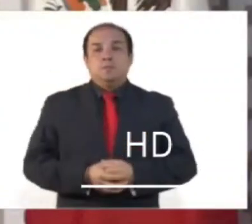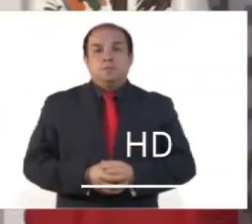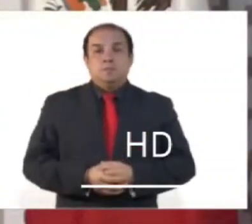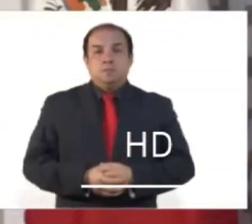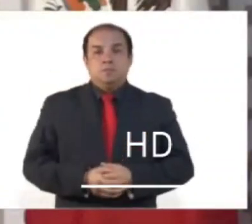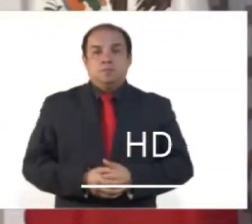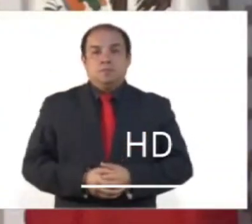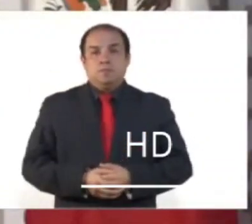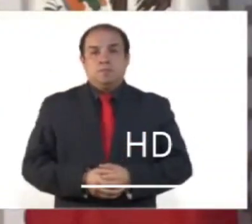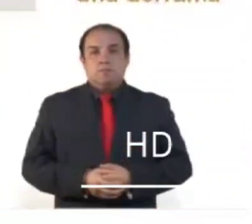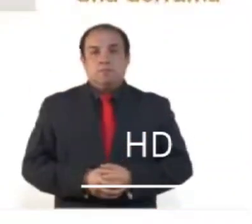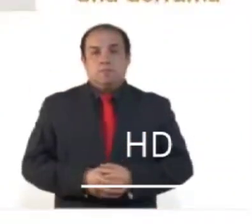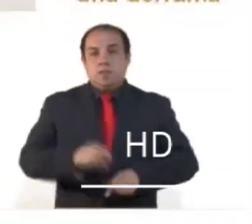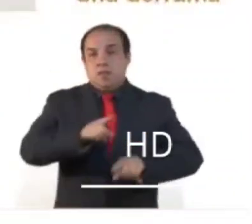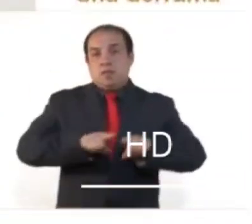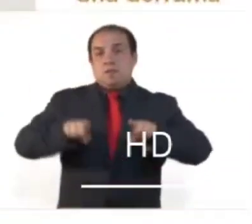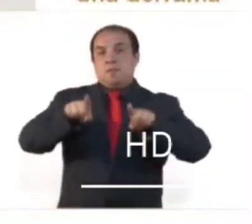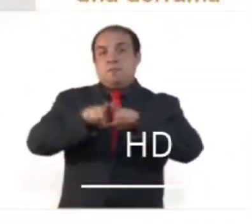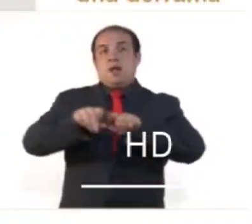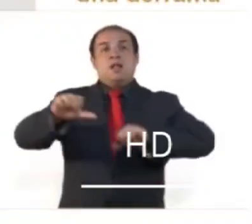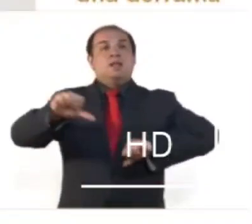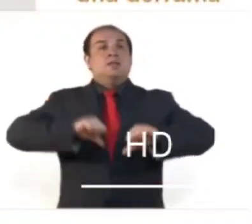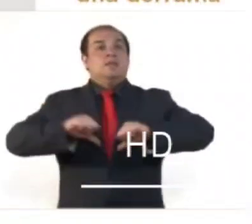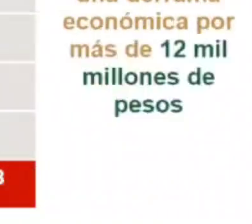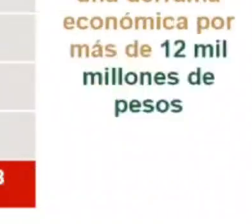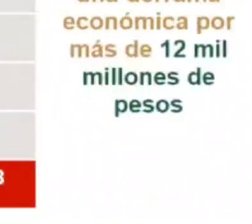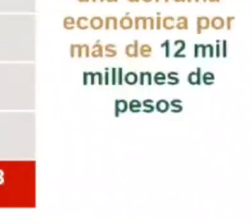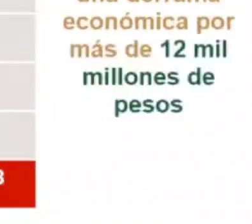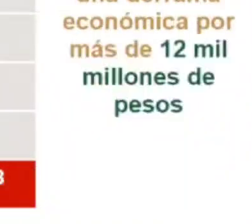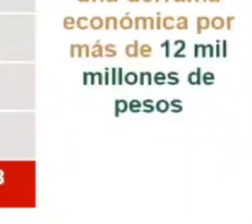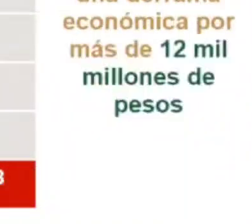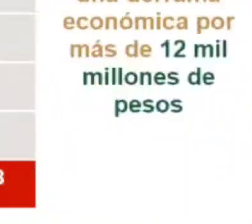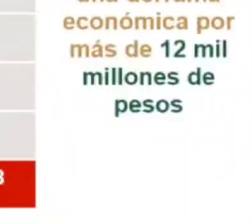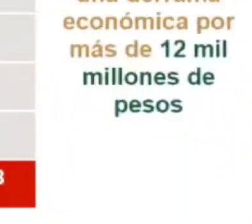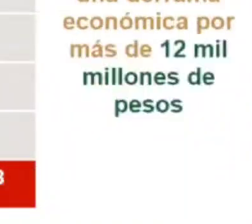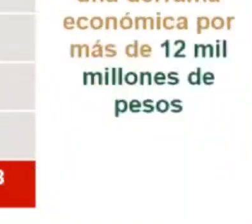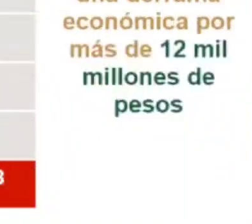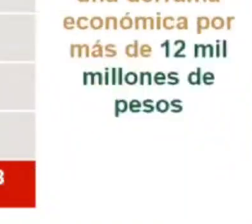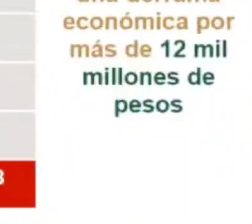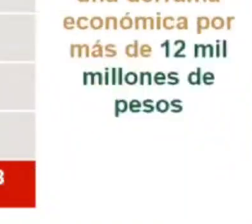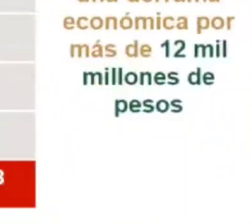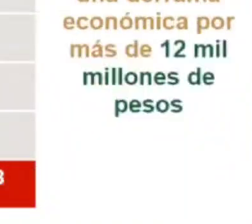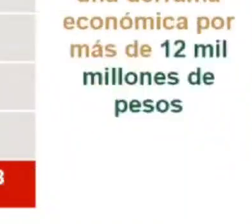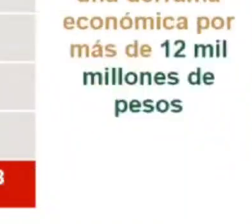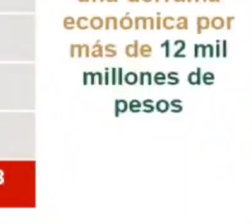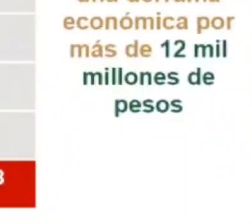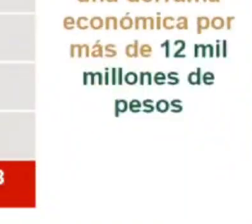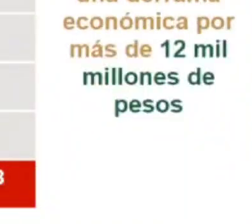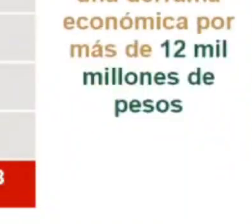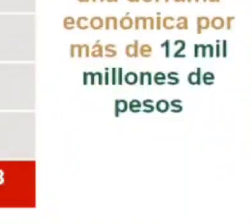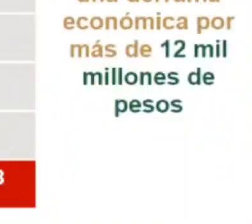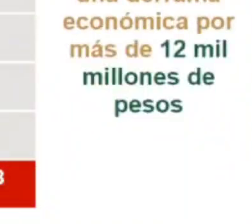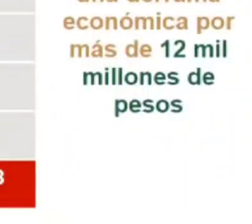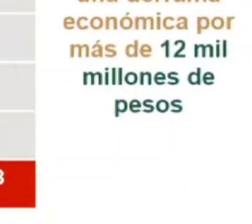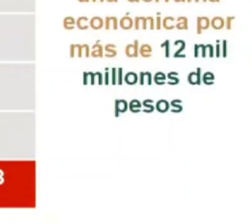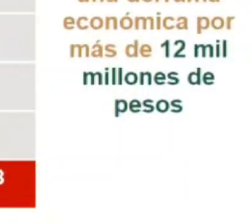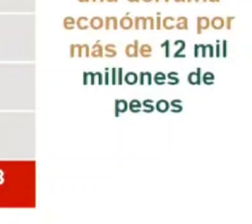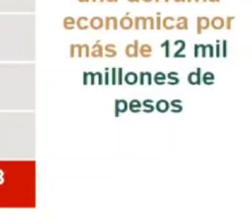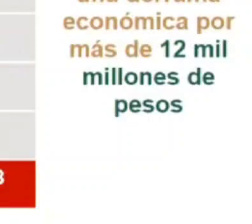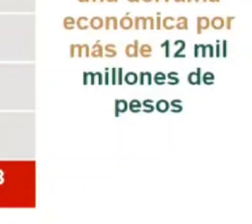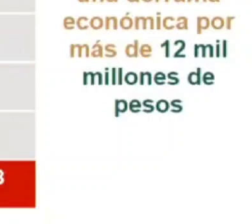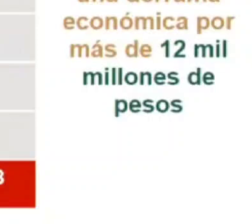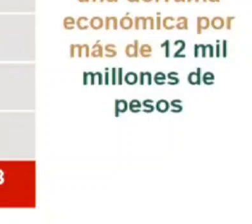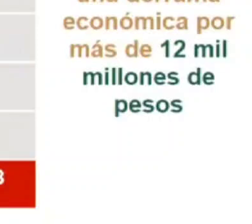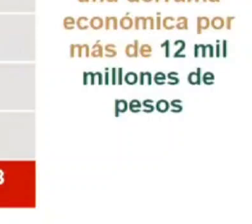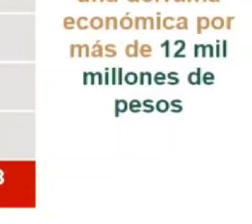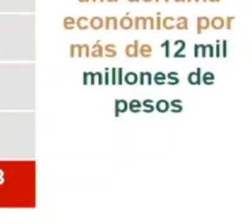también las propias actividades que tienen los días festivos en la Ciudad de México. Estamos hablando del Día de Reyes Magos, el